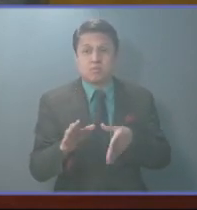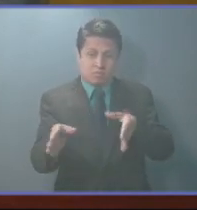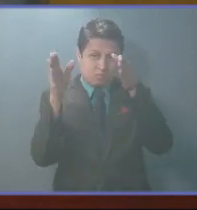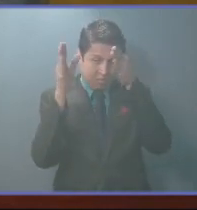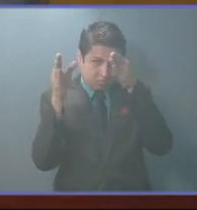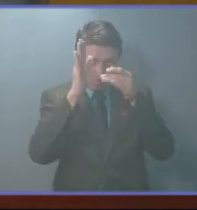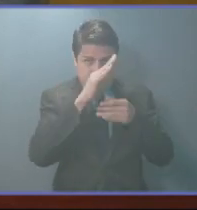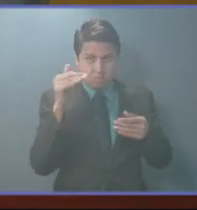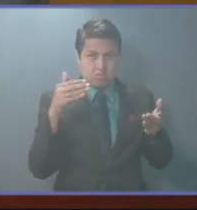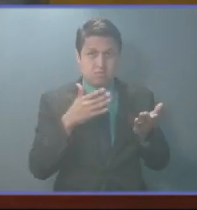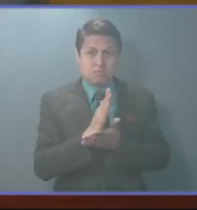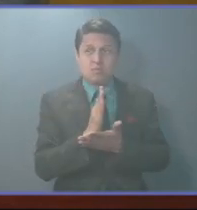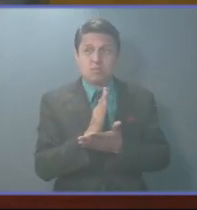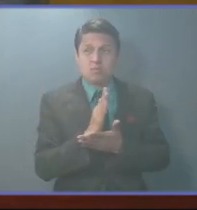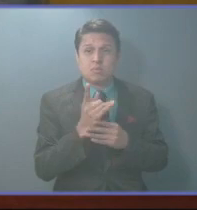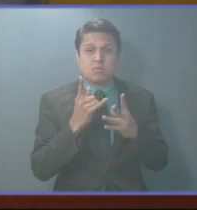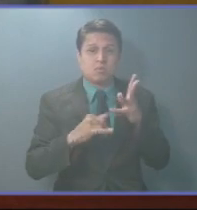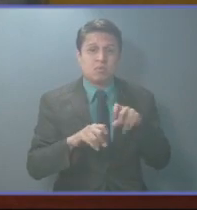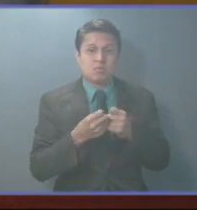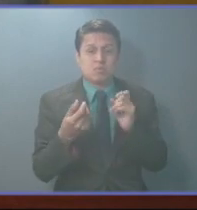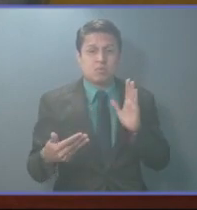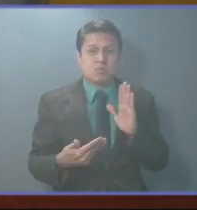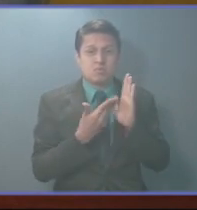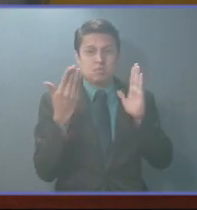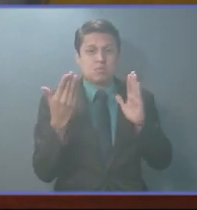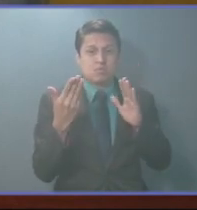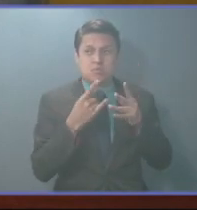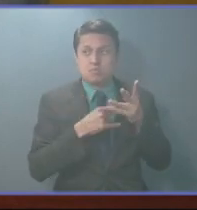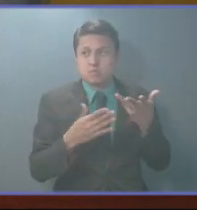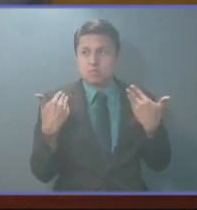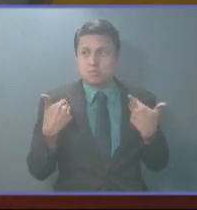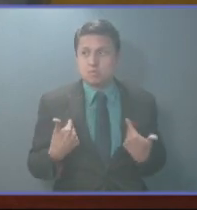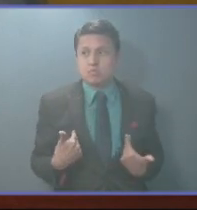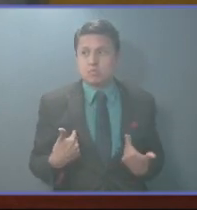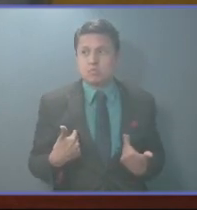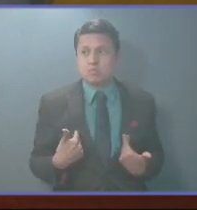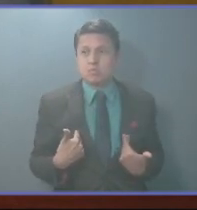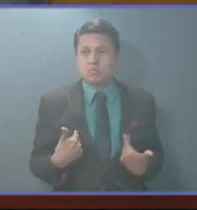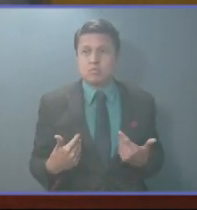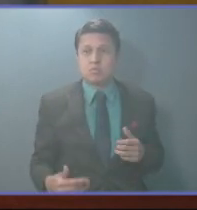Estado por causa de graves violaciones de los derechos humanos.